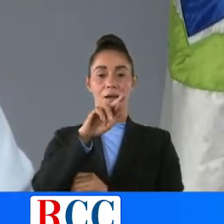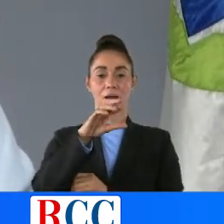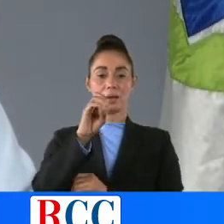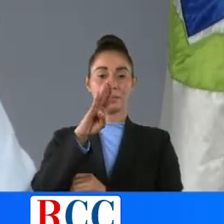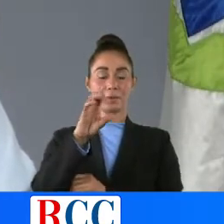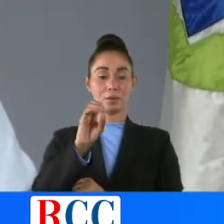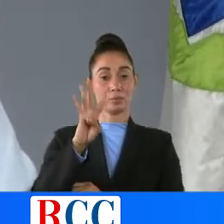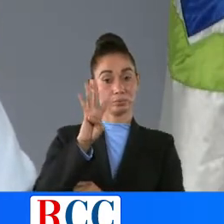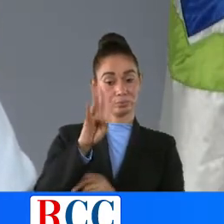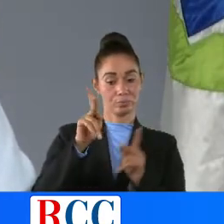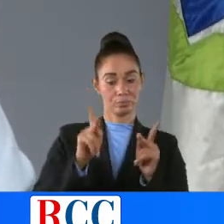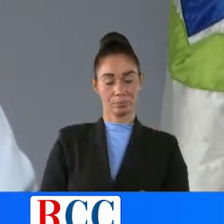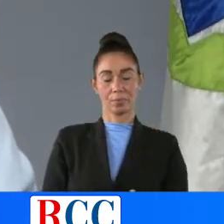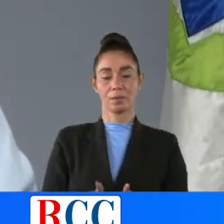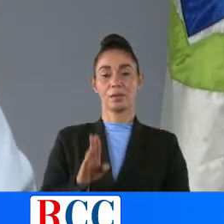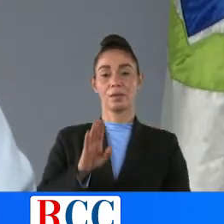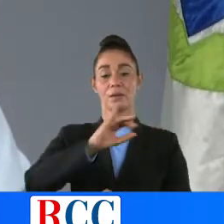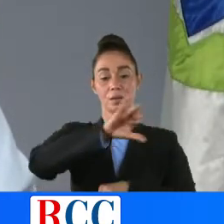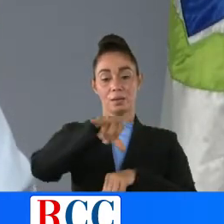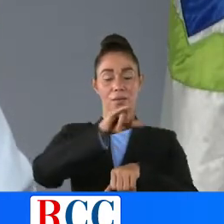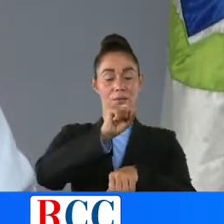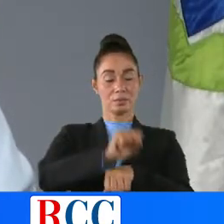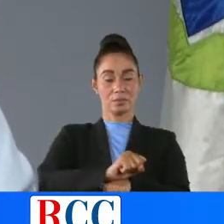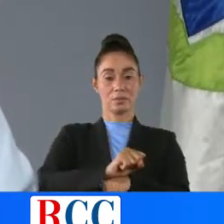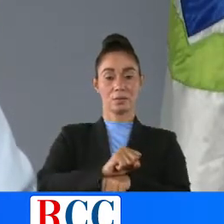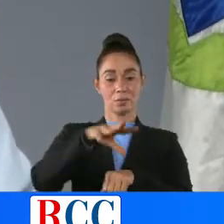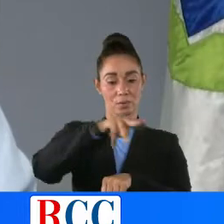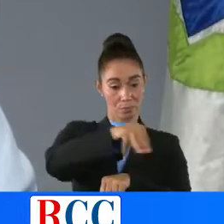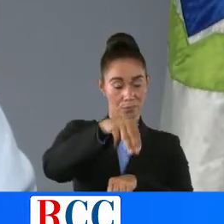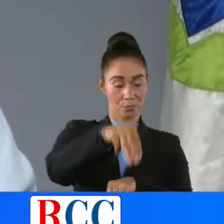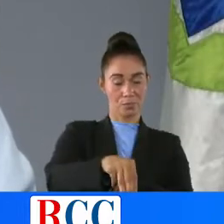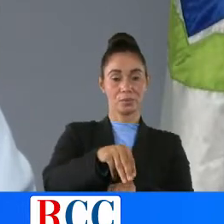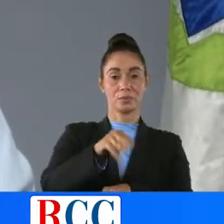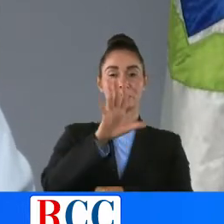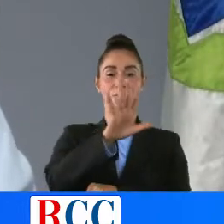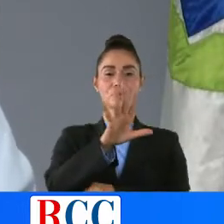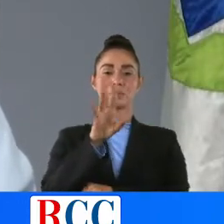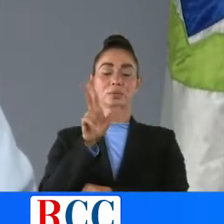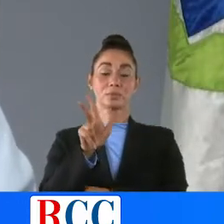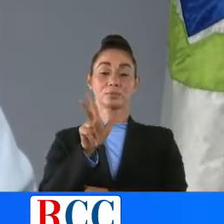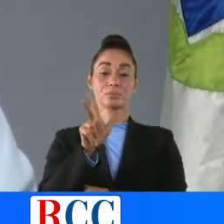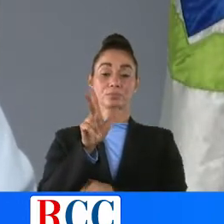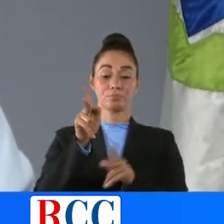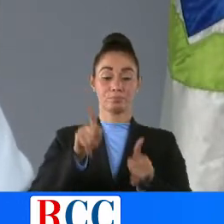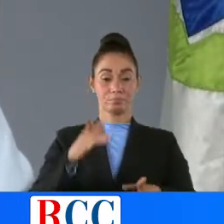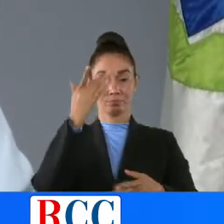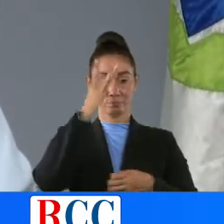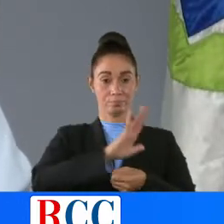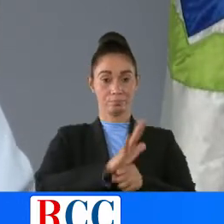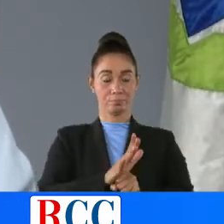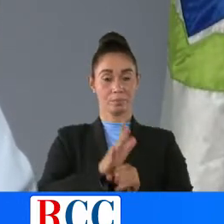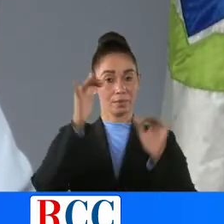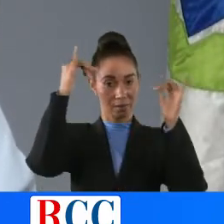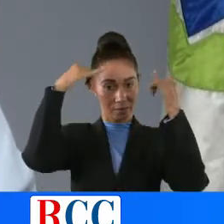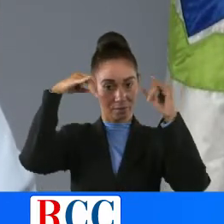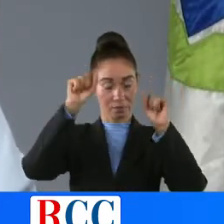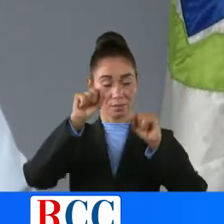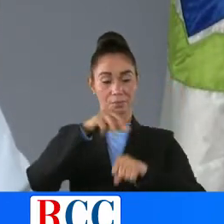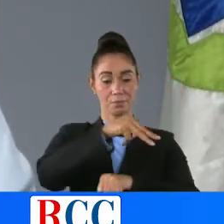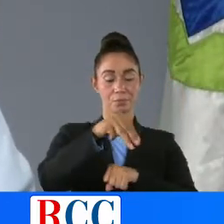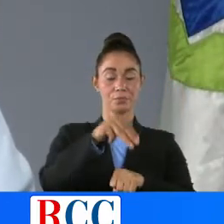personas. Boechío San Juan, 53 personas. Miches El Ceibo, 40 personas. Club